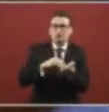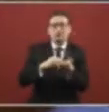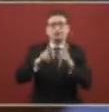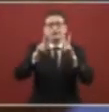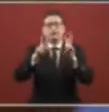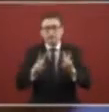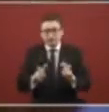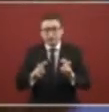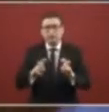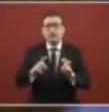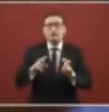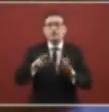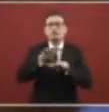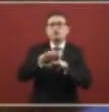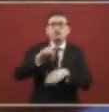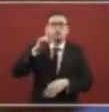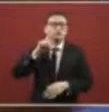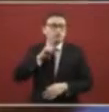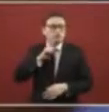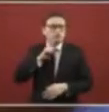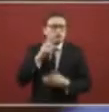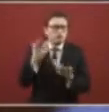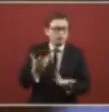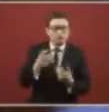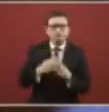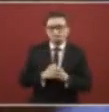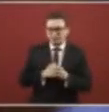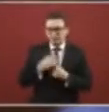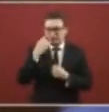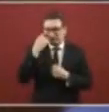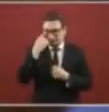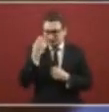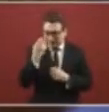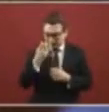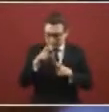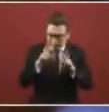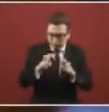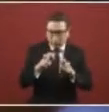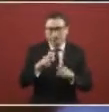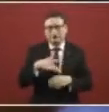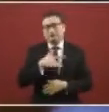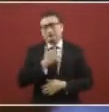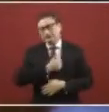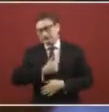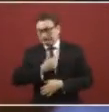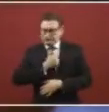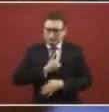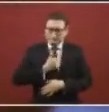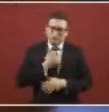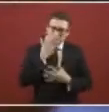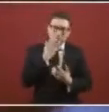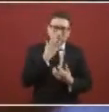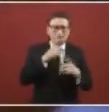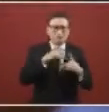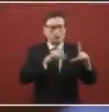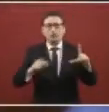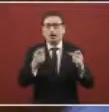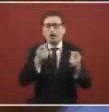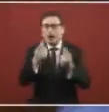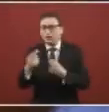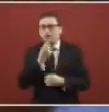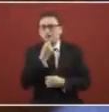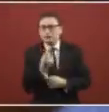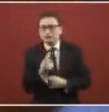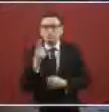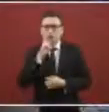de educación sexual es un tema de cara a una situación triste y lamentable nuestro país en donde menores de edad niñas